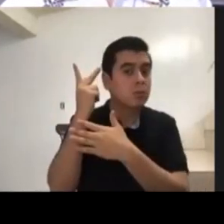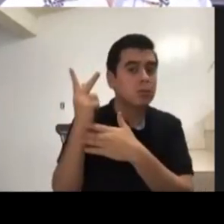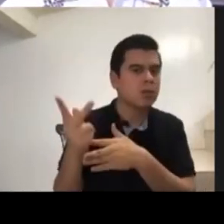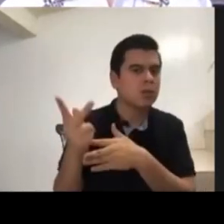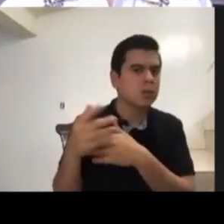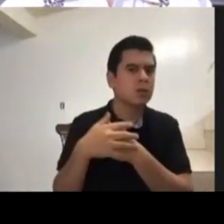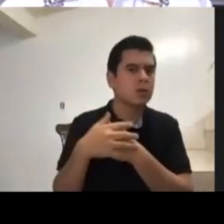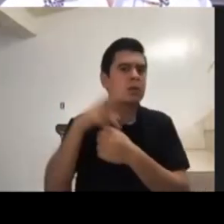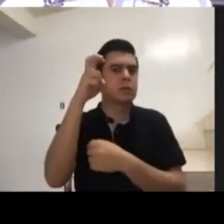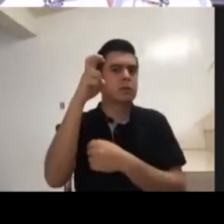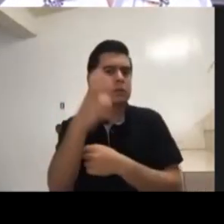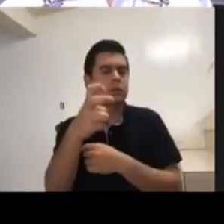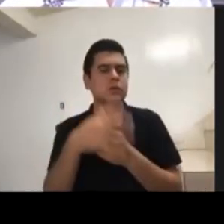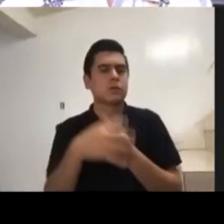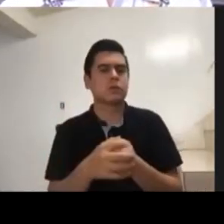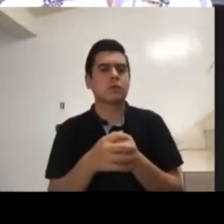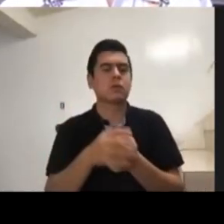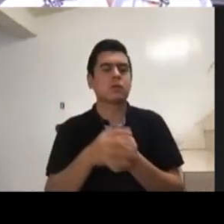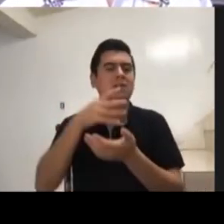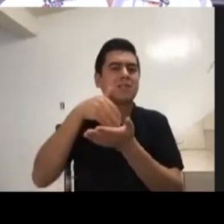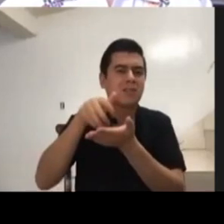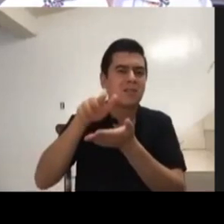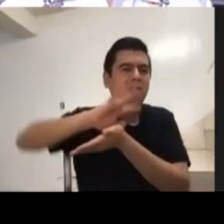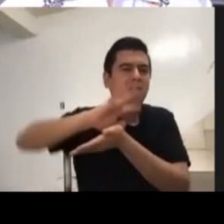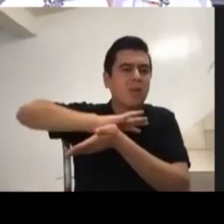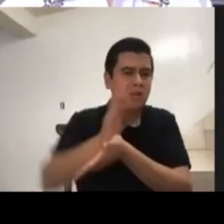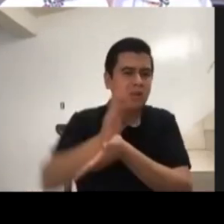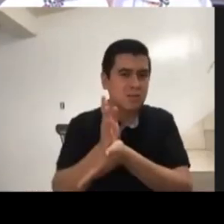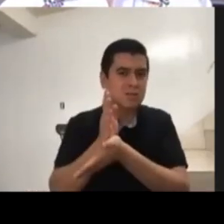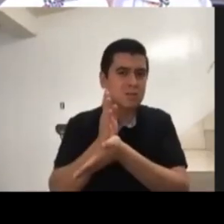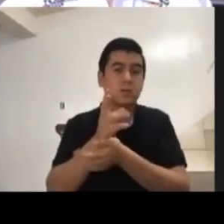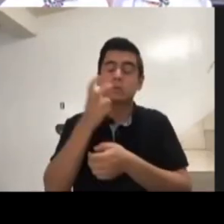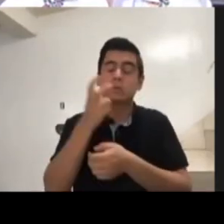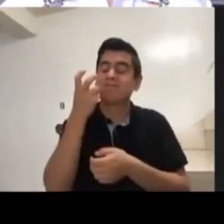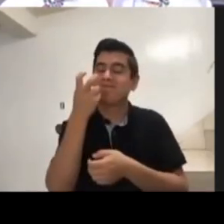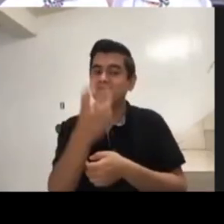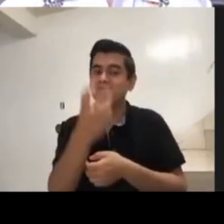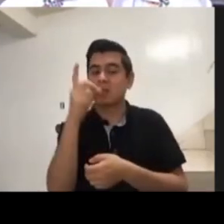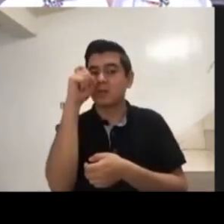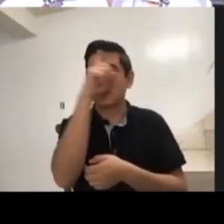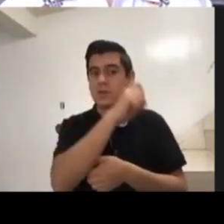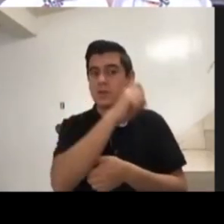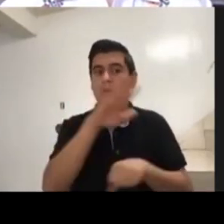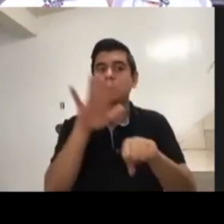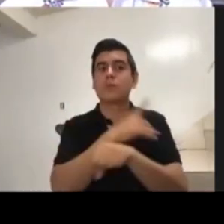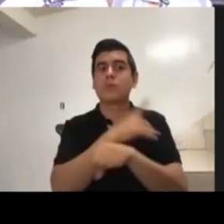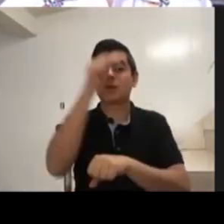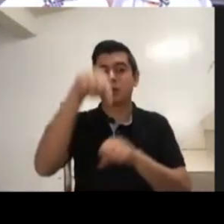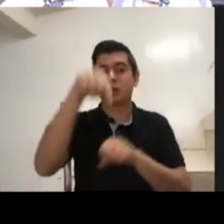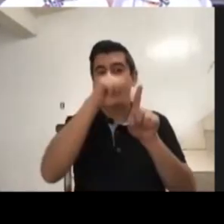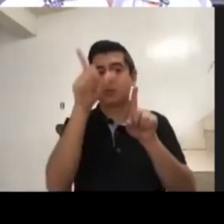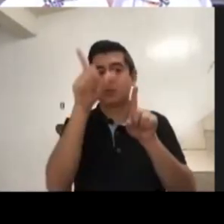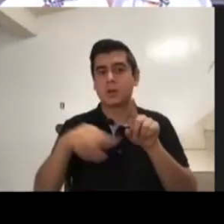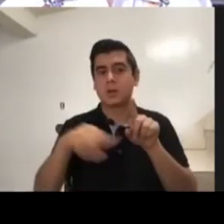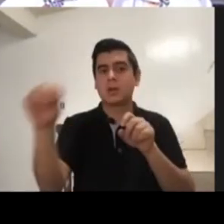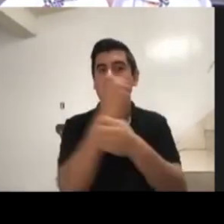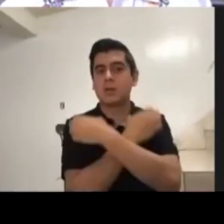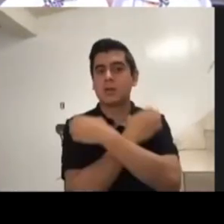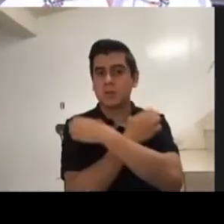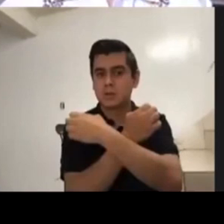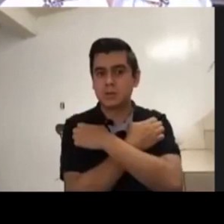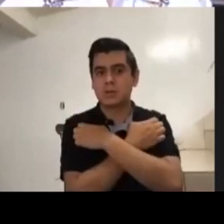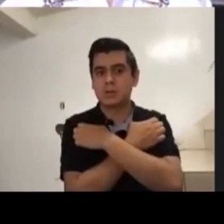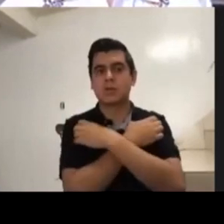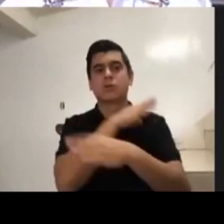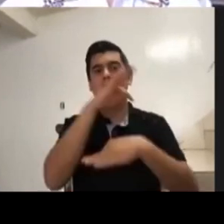exclusión. Y este sistema educativo, como todos los que existen